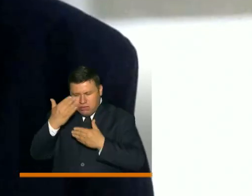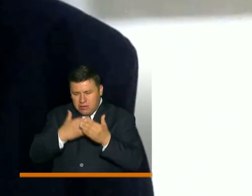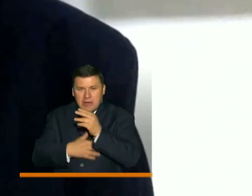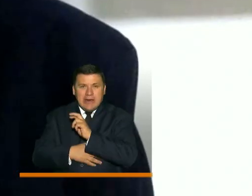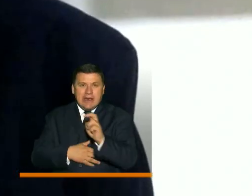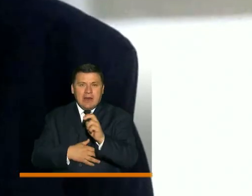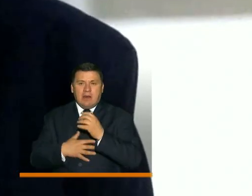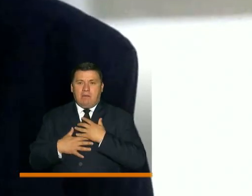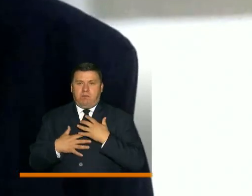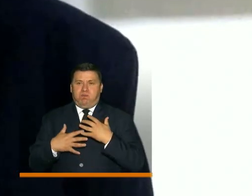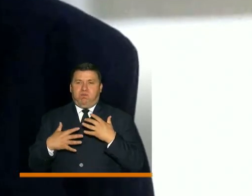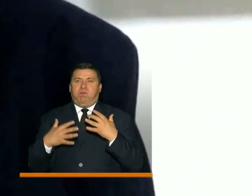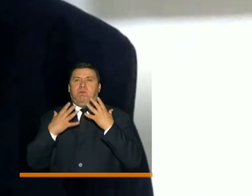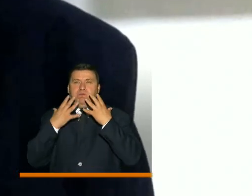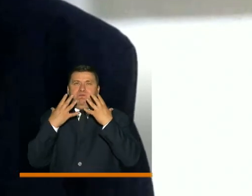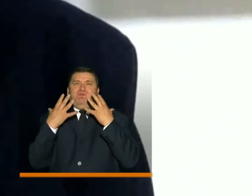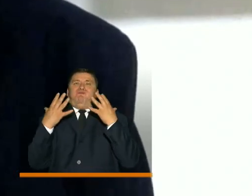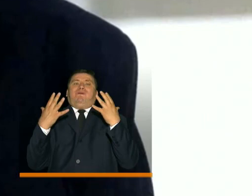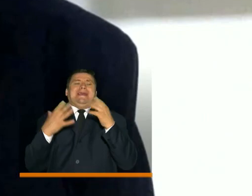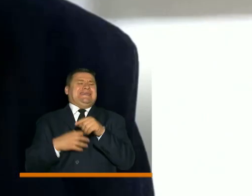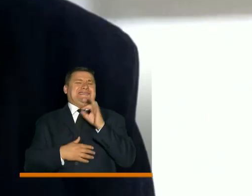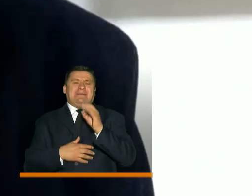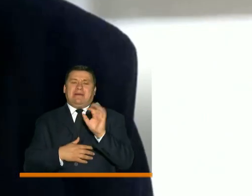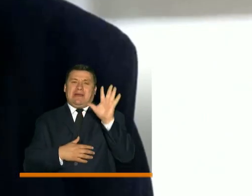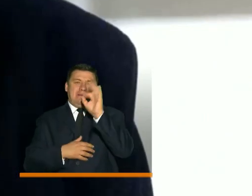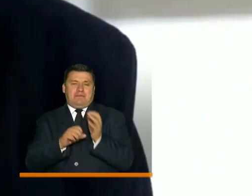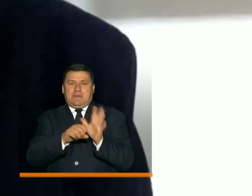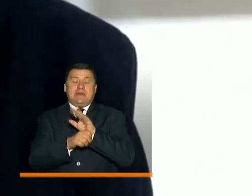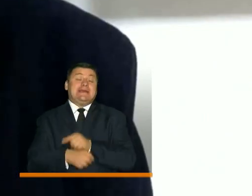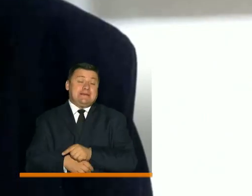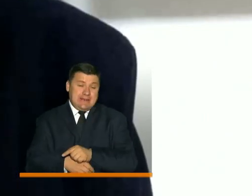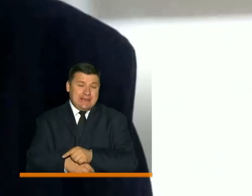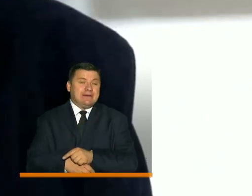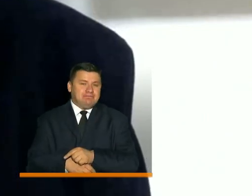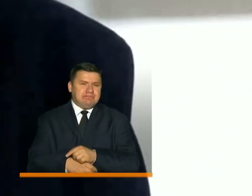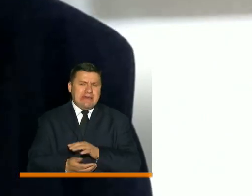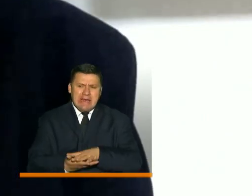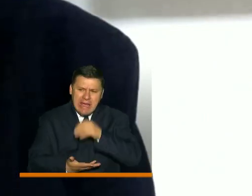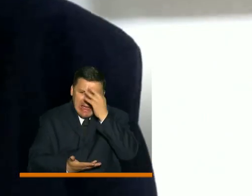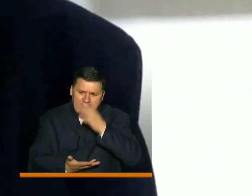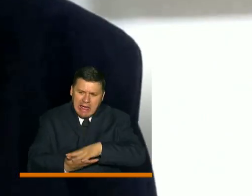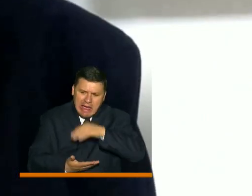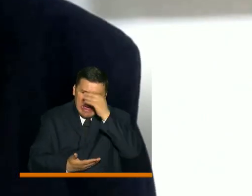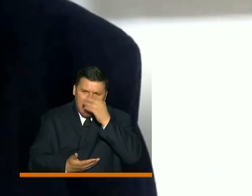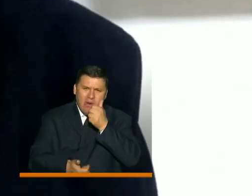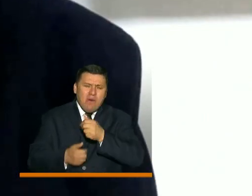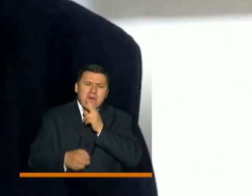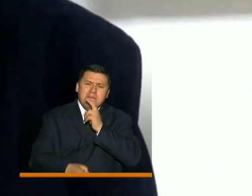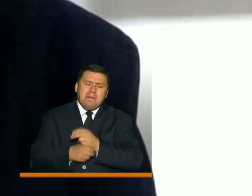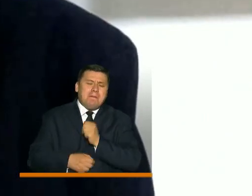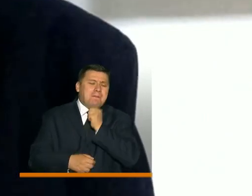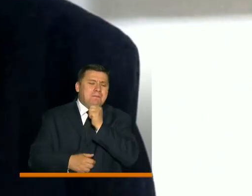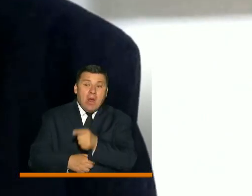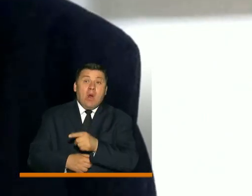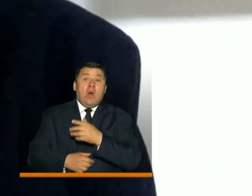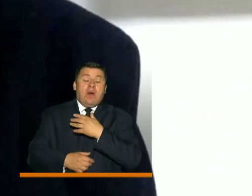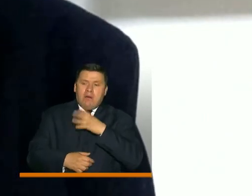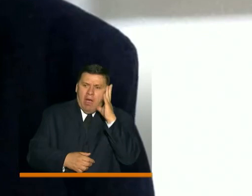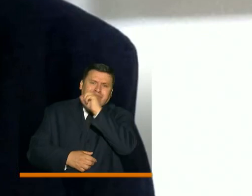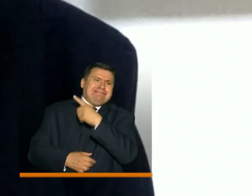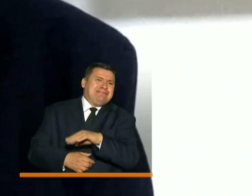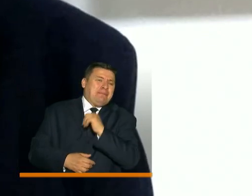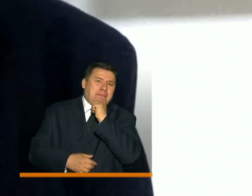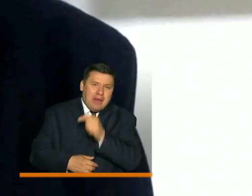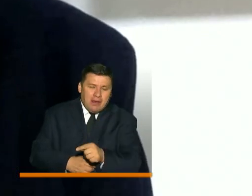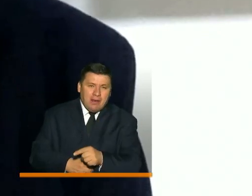nivel inflamatorio del virus. Entonces, eso es lo que hemos aprendido. ¿Y qué complicaciones son las que hemos tenido,